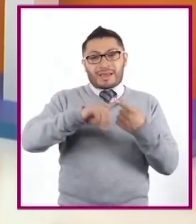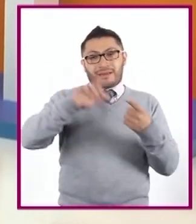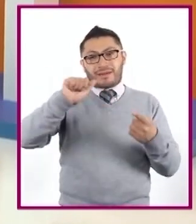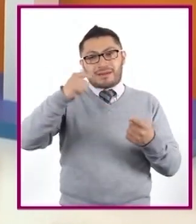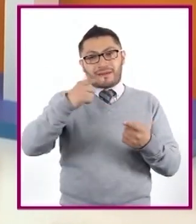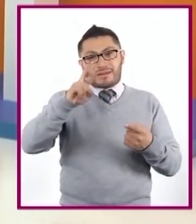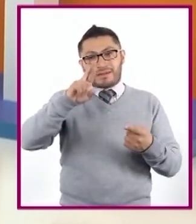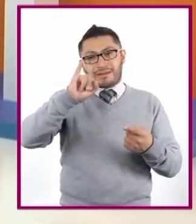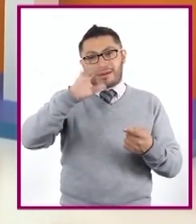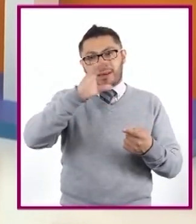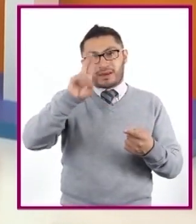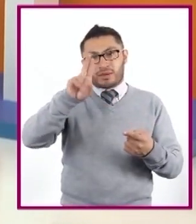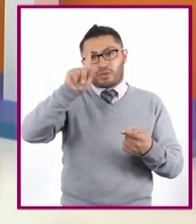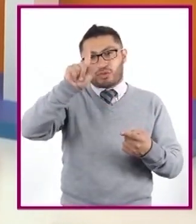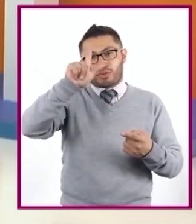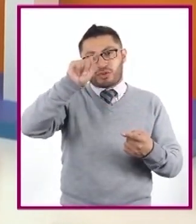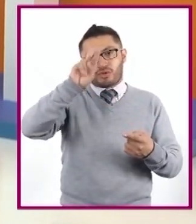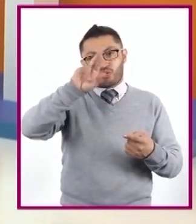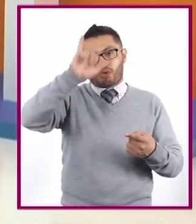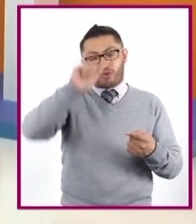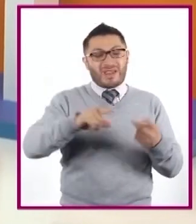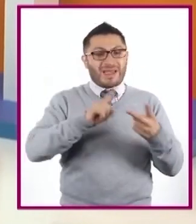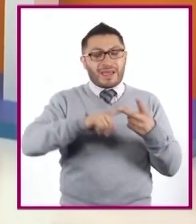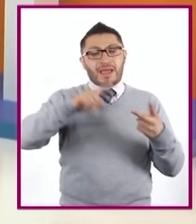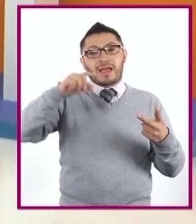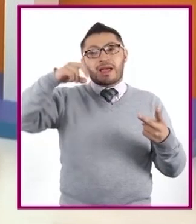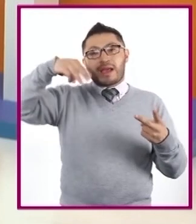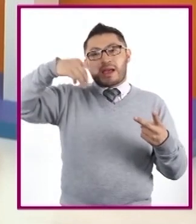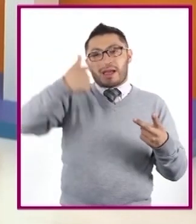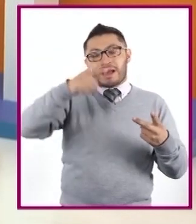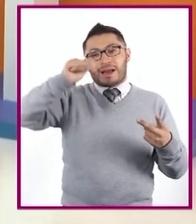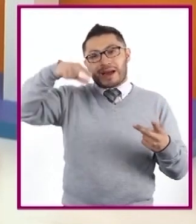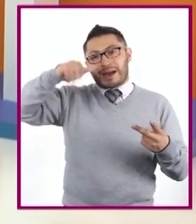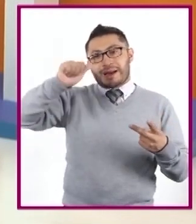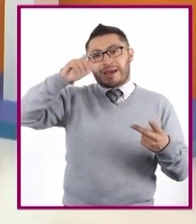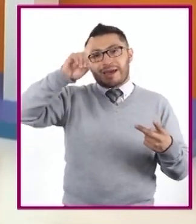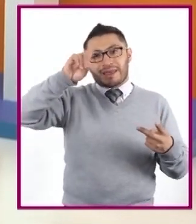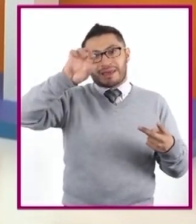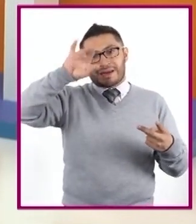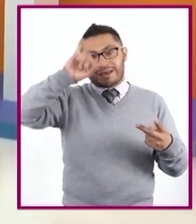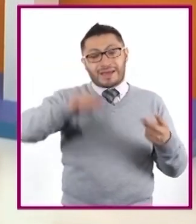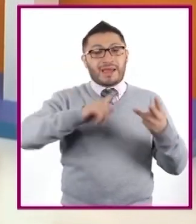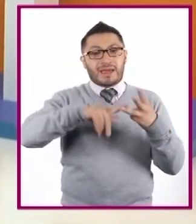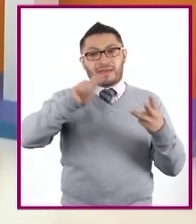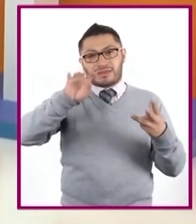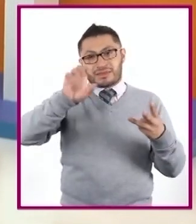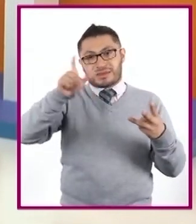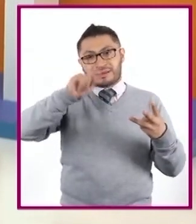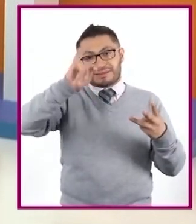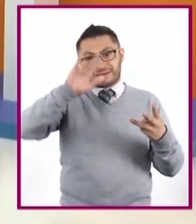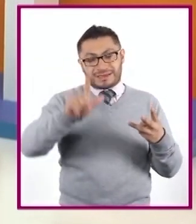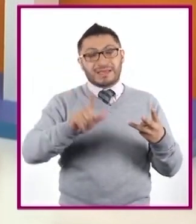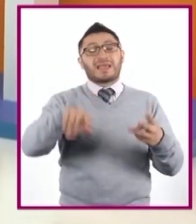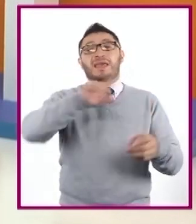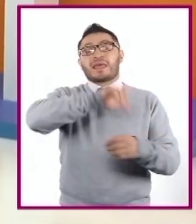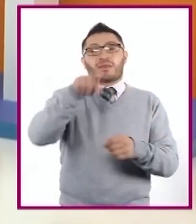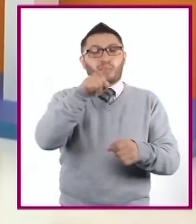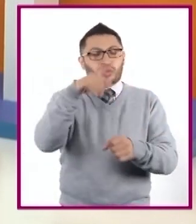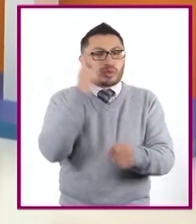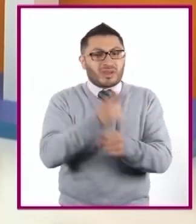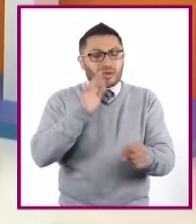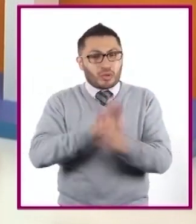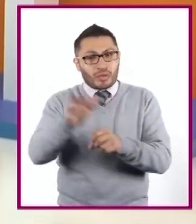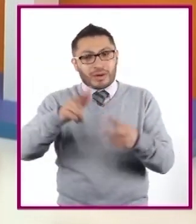minería, la ganadería o la textil. Después, identifiquen cuáles fueron las herramientas, técnicas o las